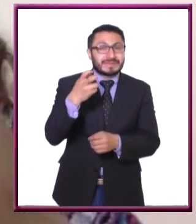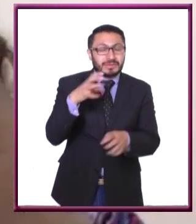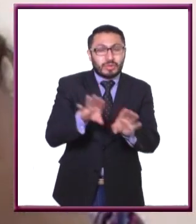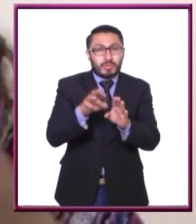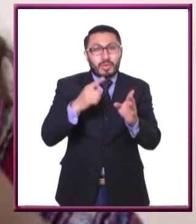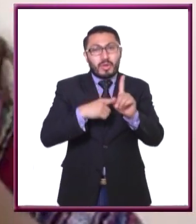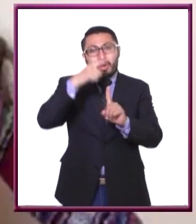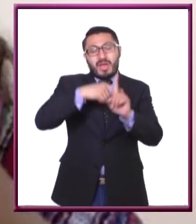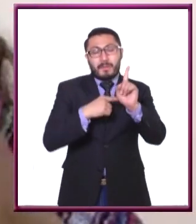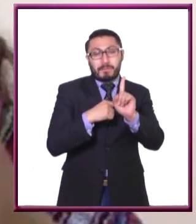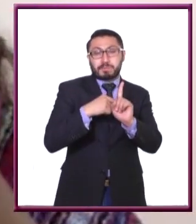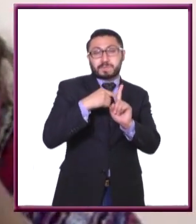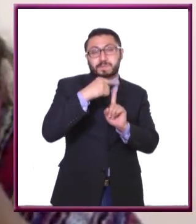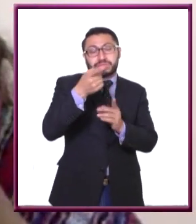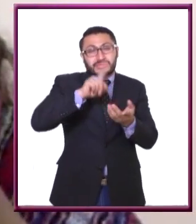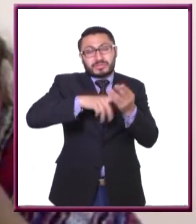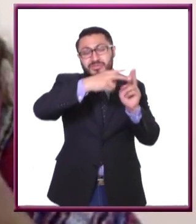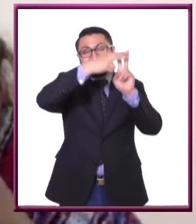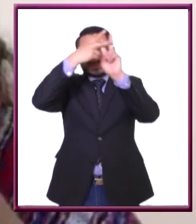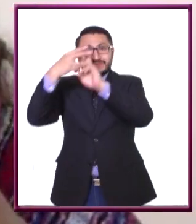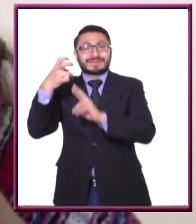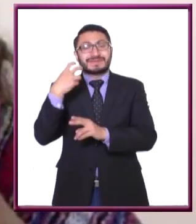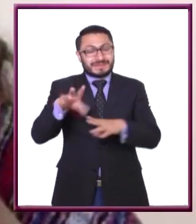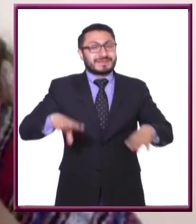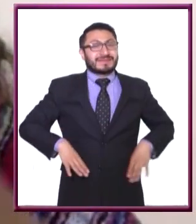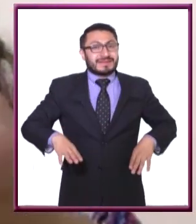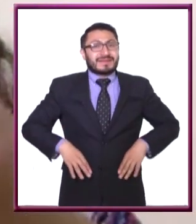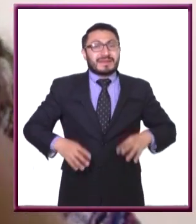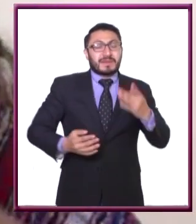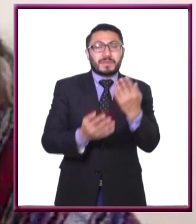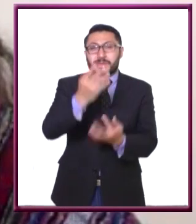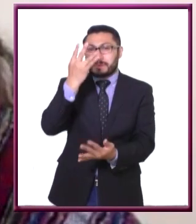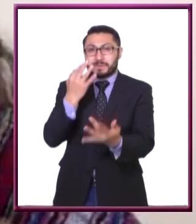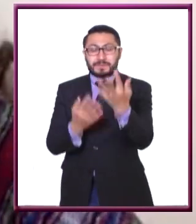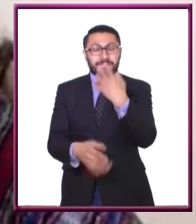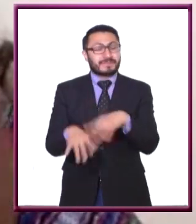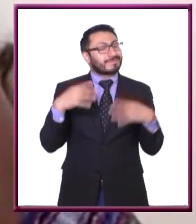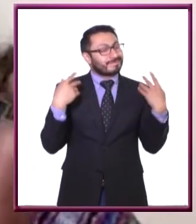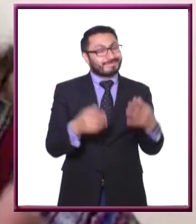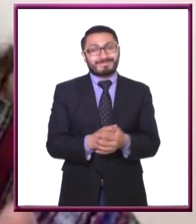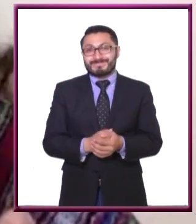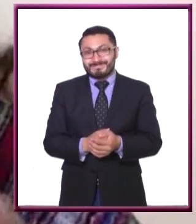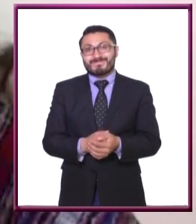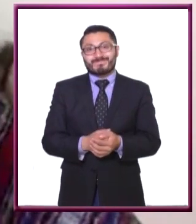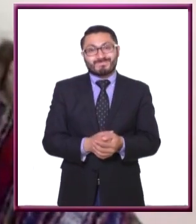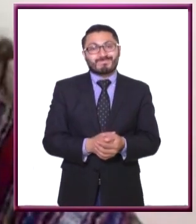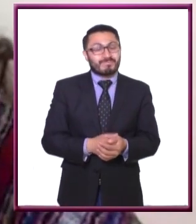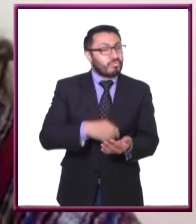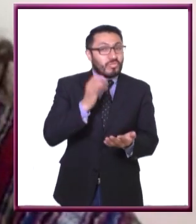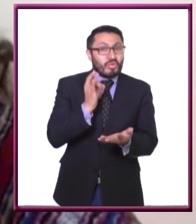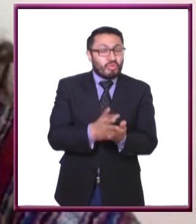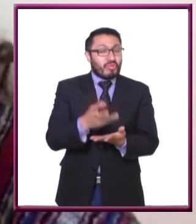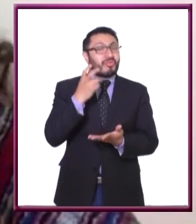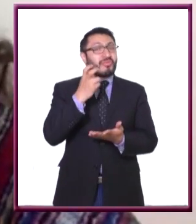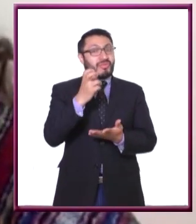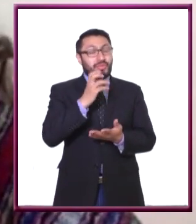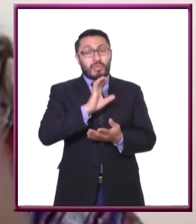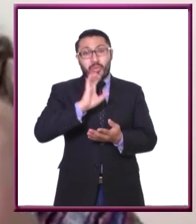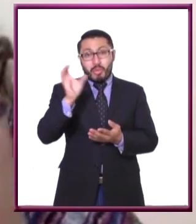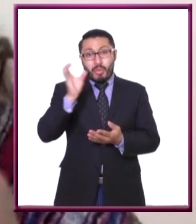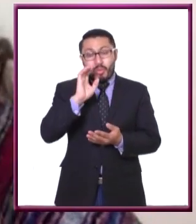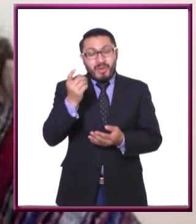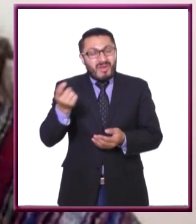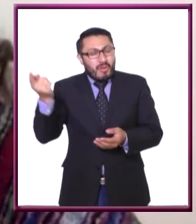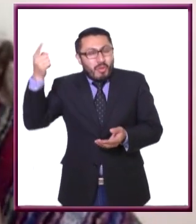gravitacional, se aumenta la temperatura en estas estrellas y se dan las condiciones para que haya fusión. Desafortunadamente, esto solo es posible